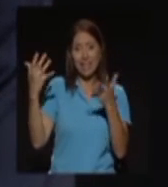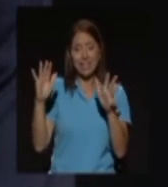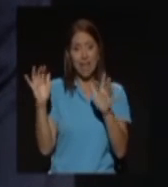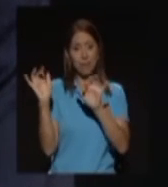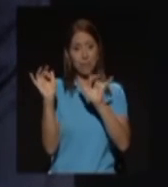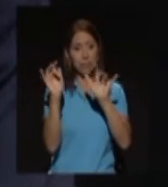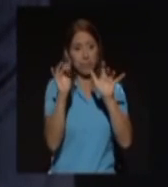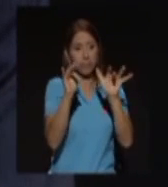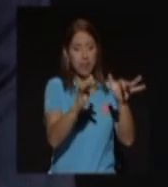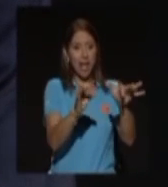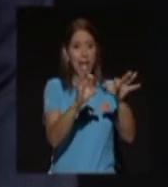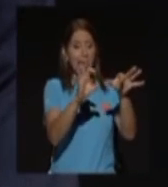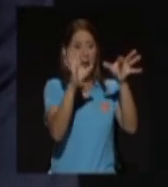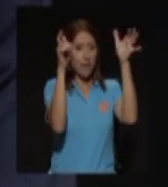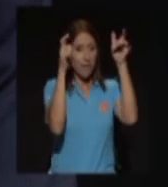Unido.